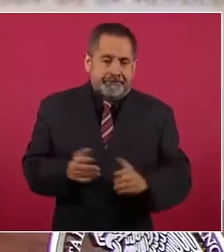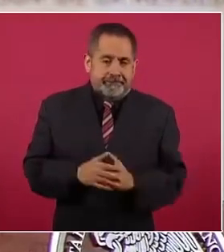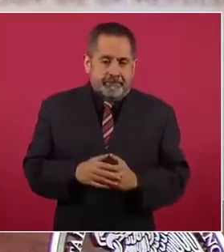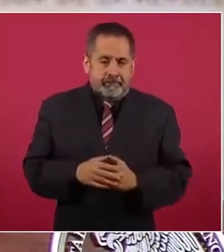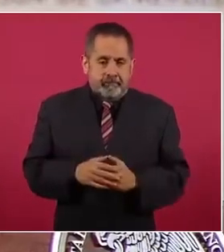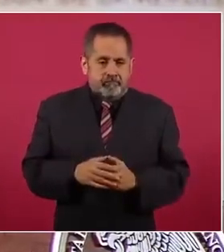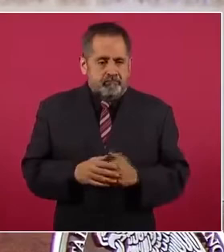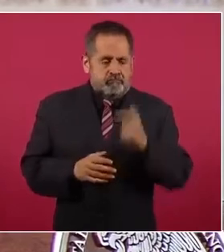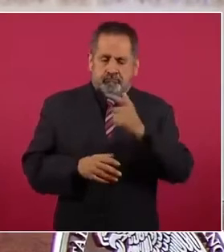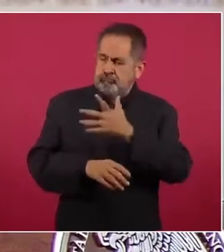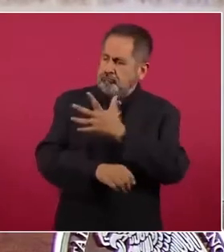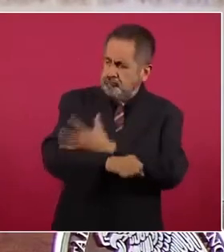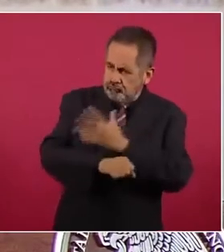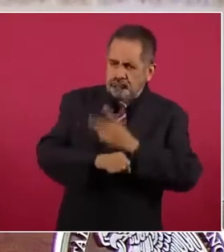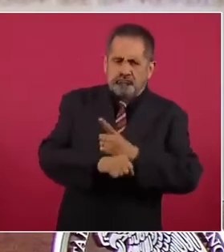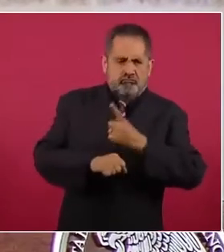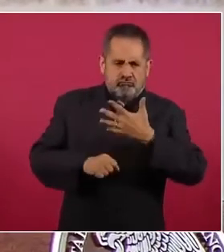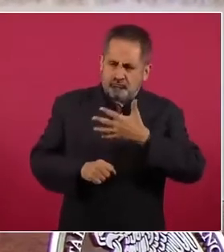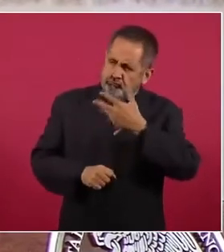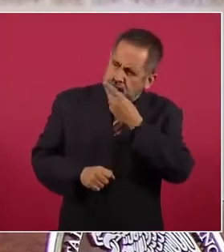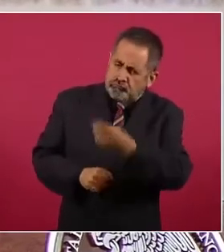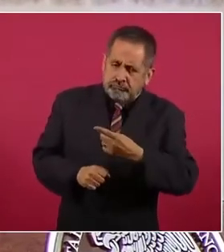con autoridad moral,